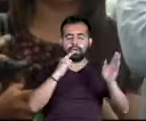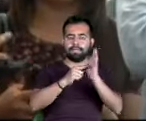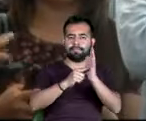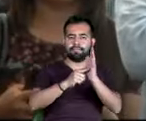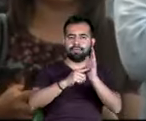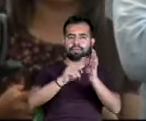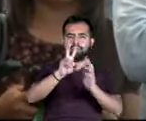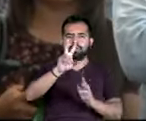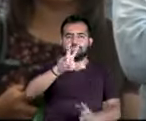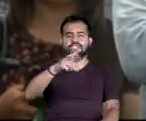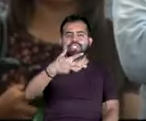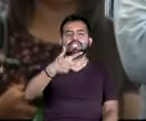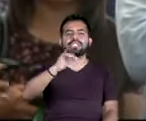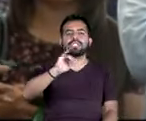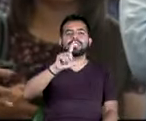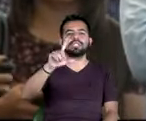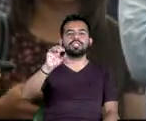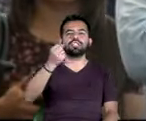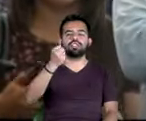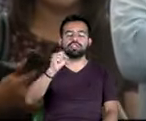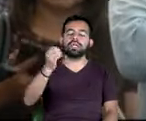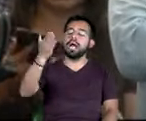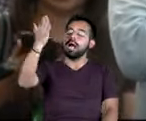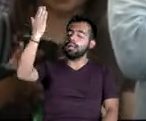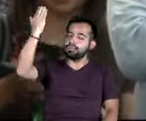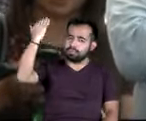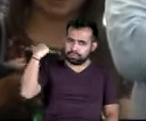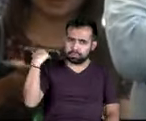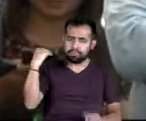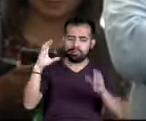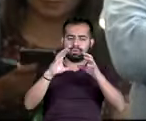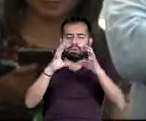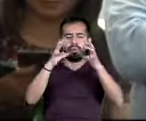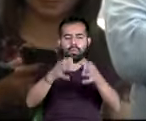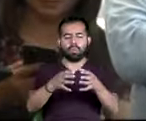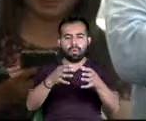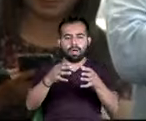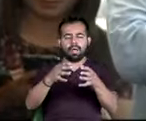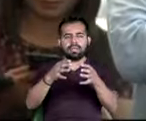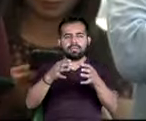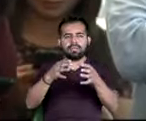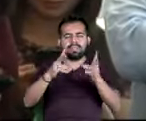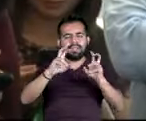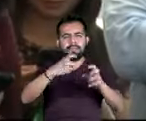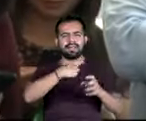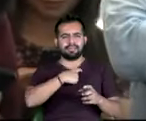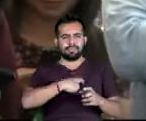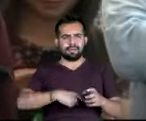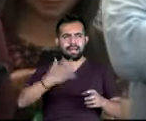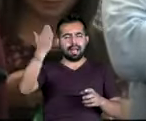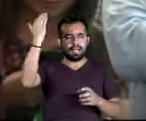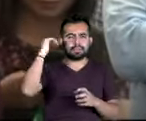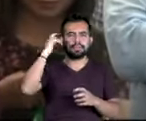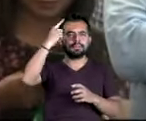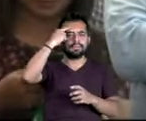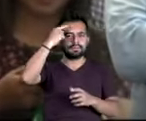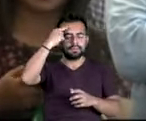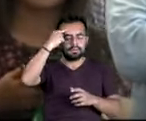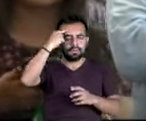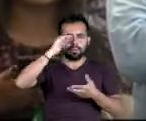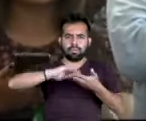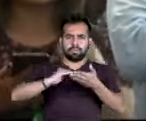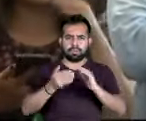Chillos se formó hace un tiempo una junta cívica que estaba pensando, que estaba planteando a la comunidad el tema de una